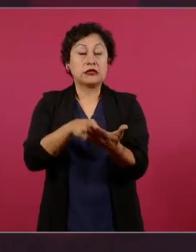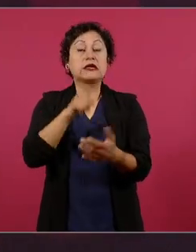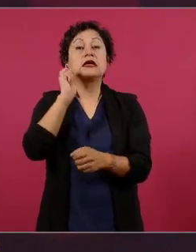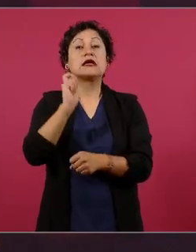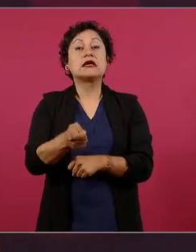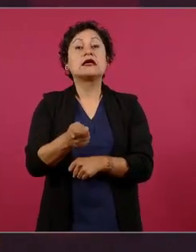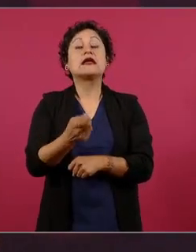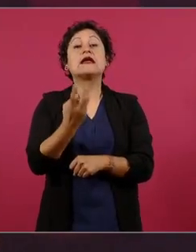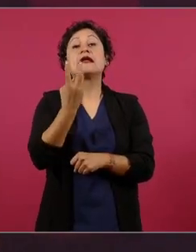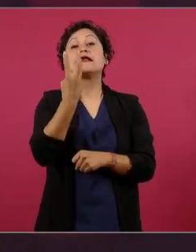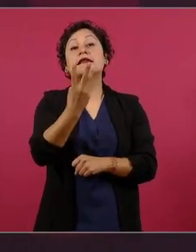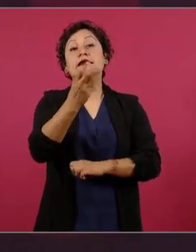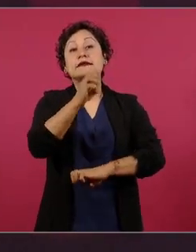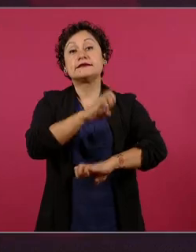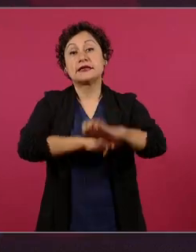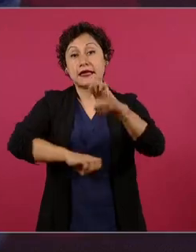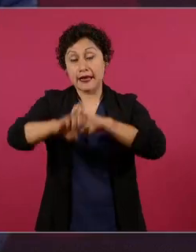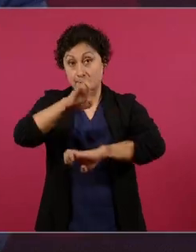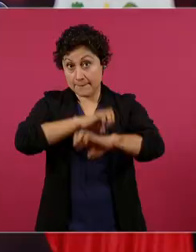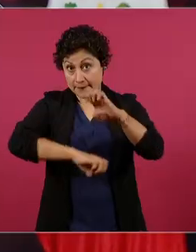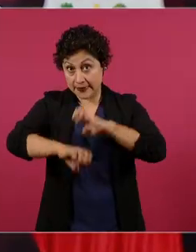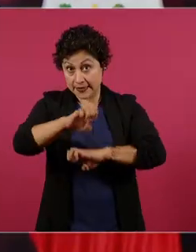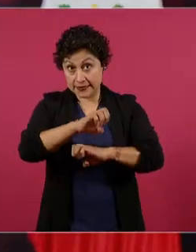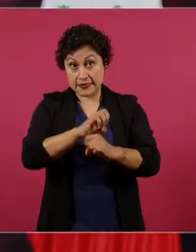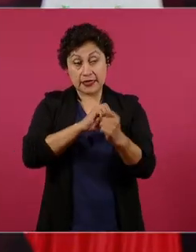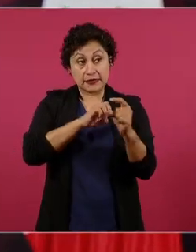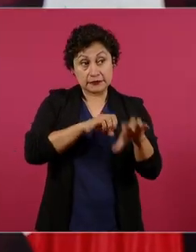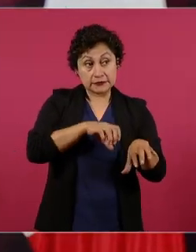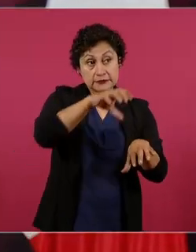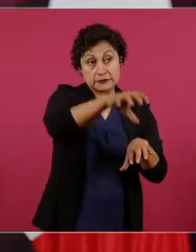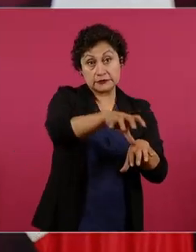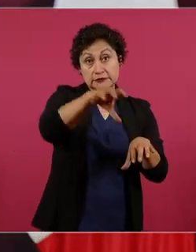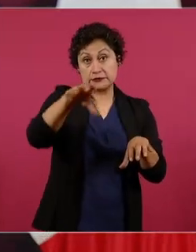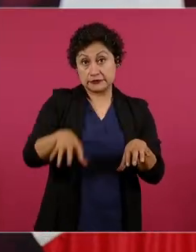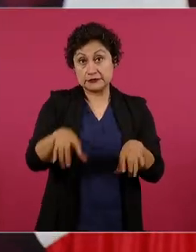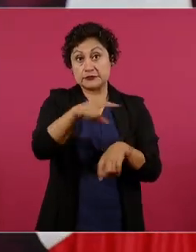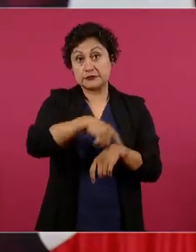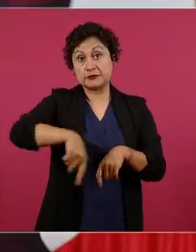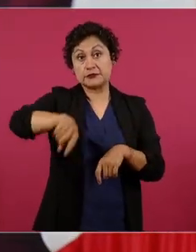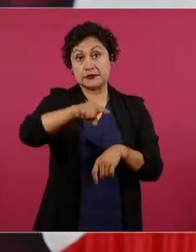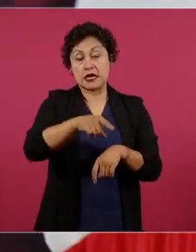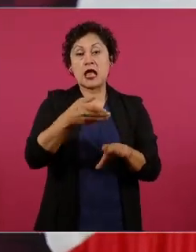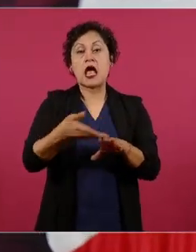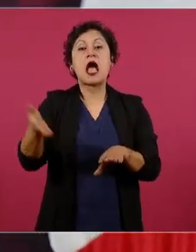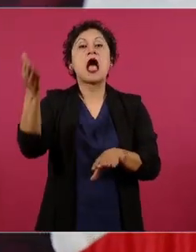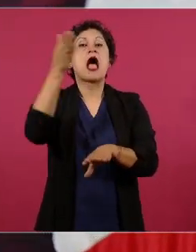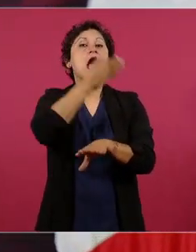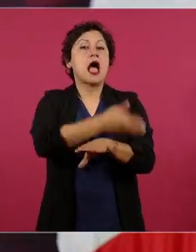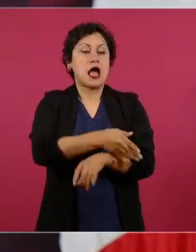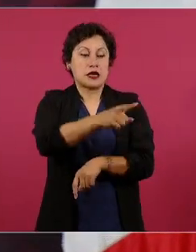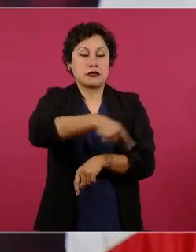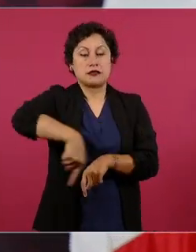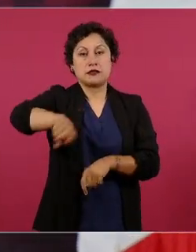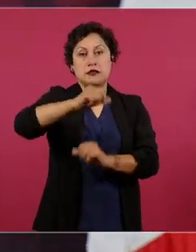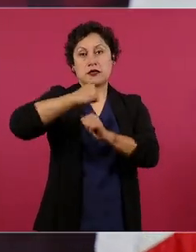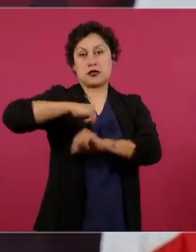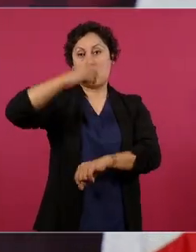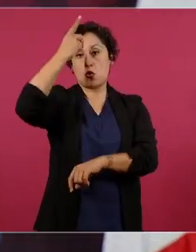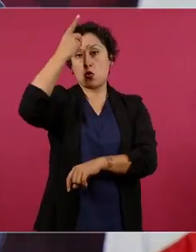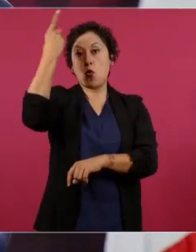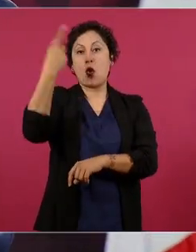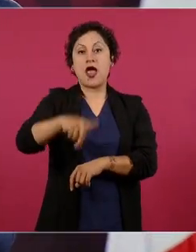que se quedaron con las concesiones de los ferrocarriles en el tiempo de